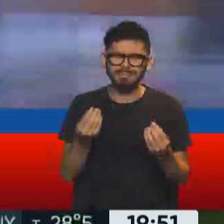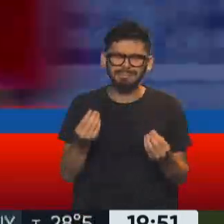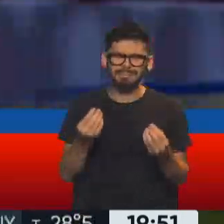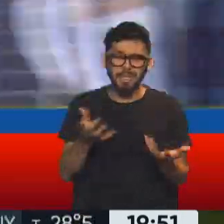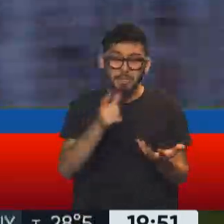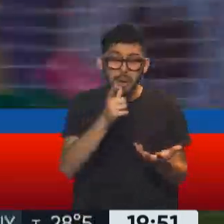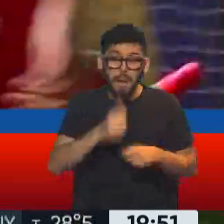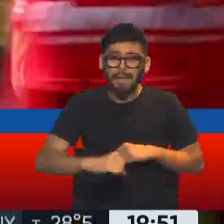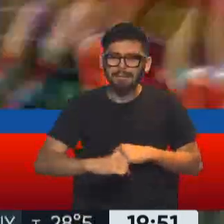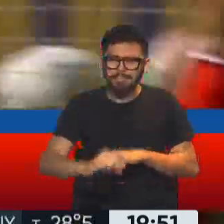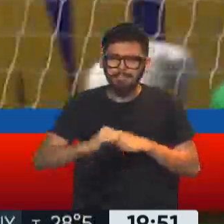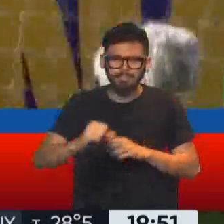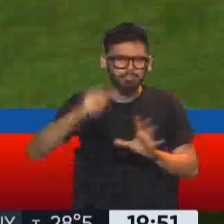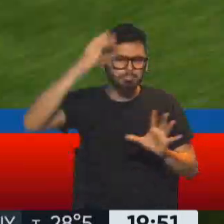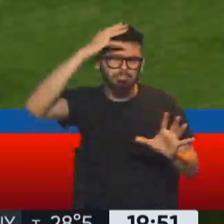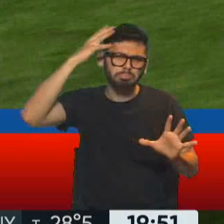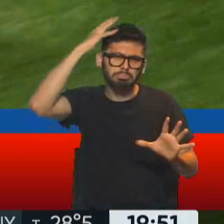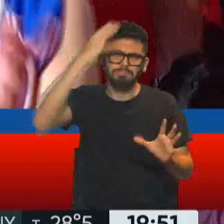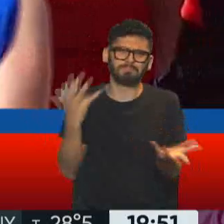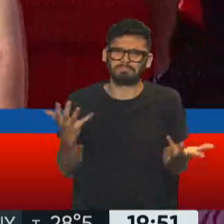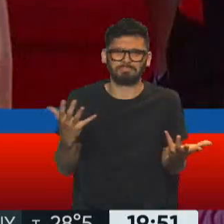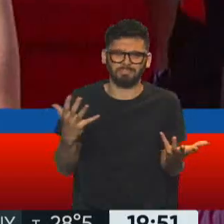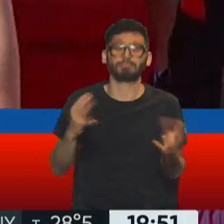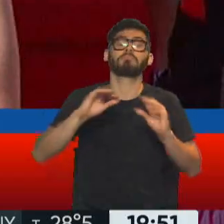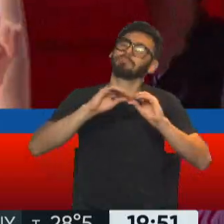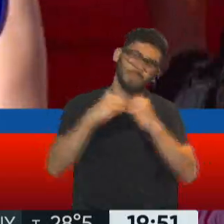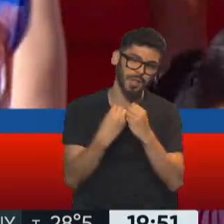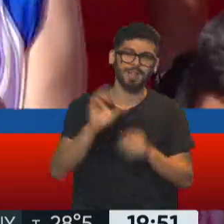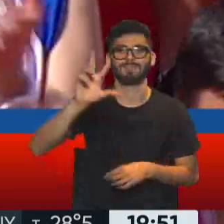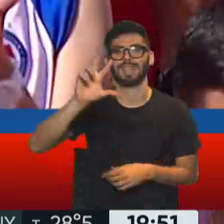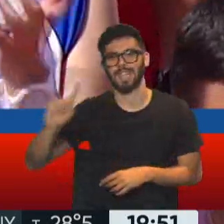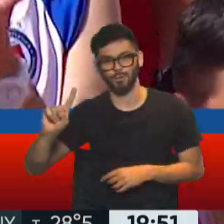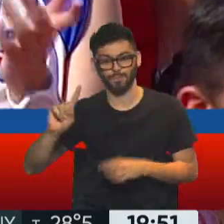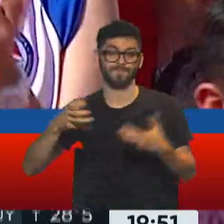La lavandina por arriba. Fue 3-1. Ganó el bicho.